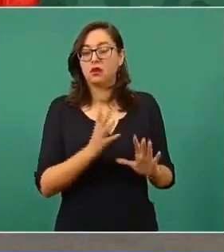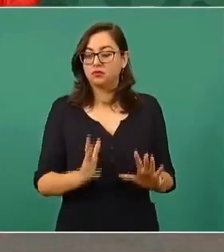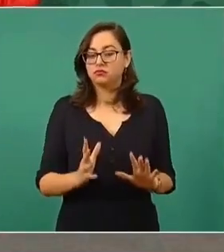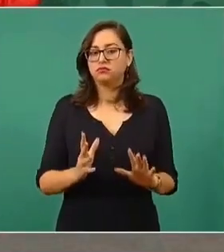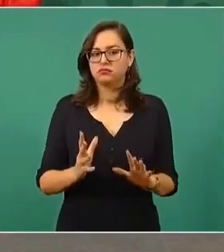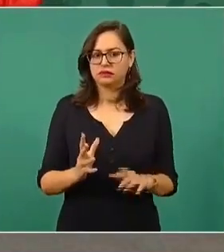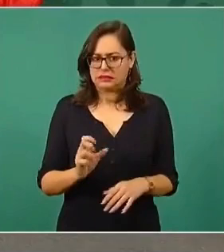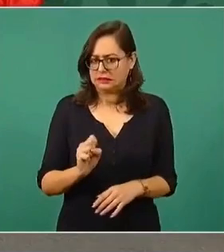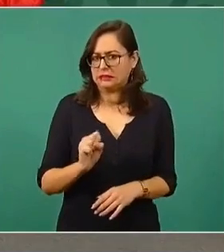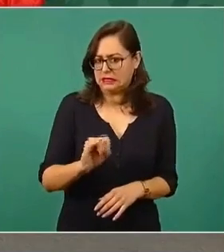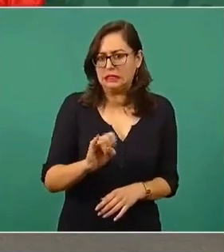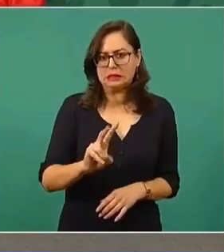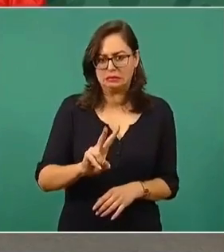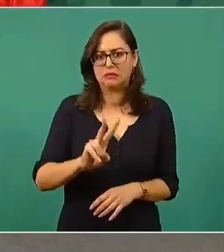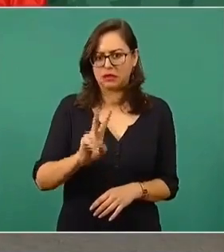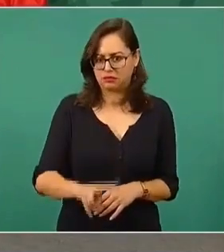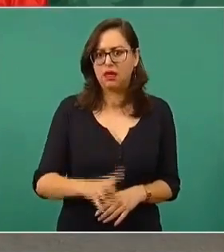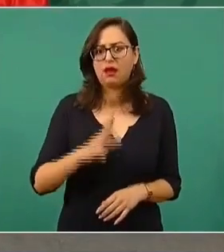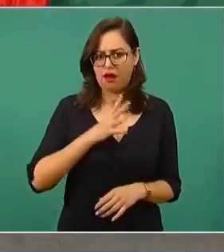pero